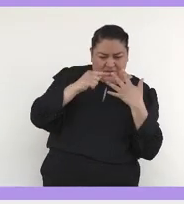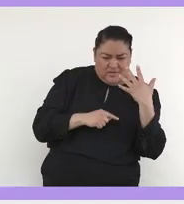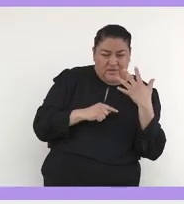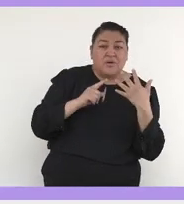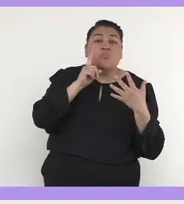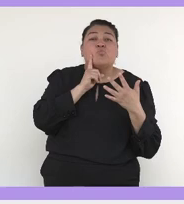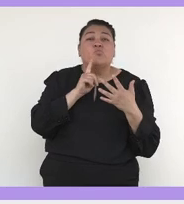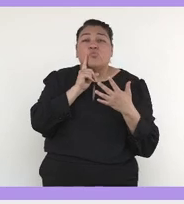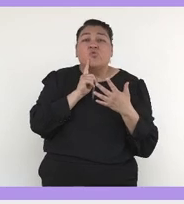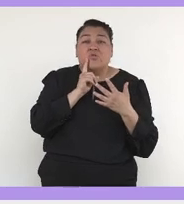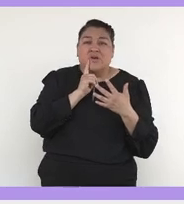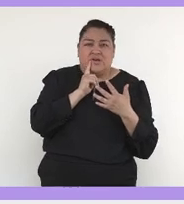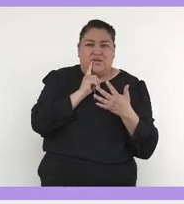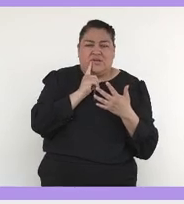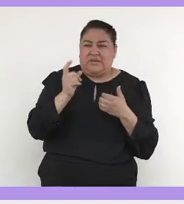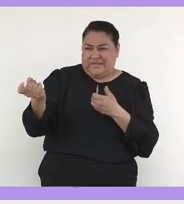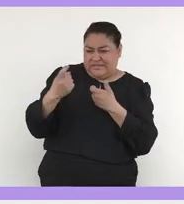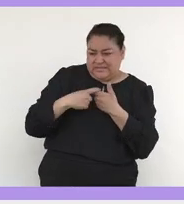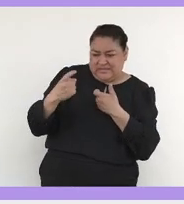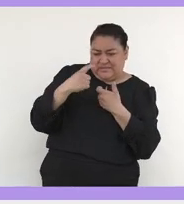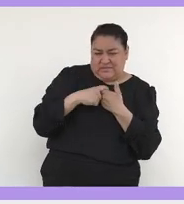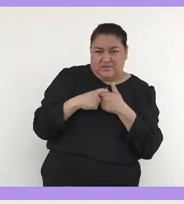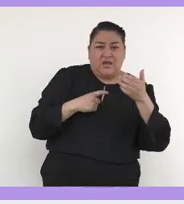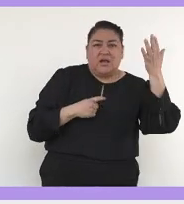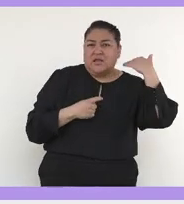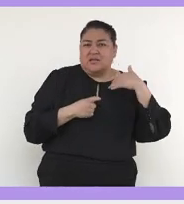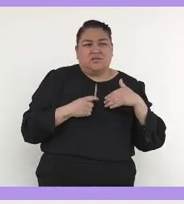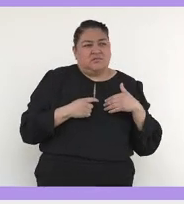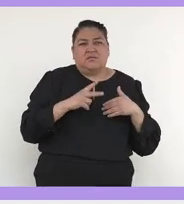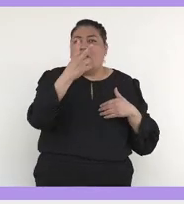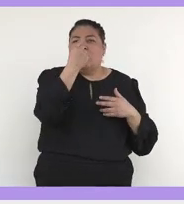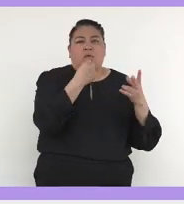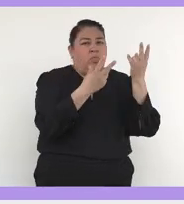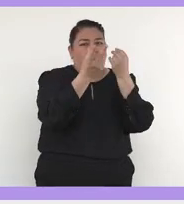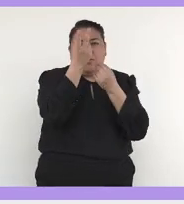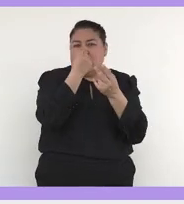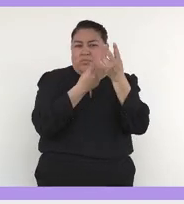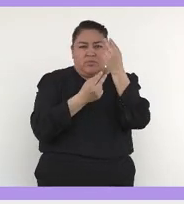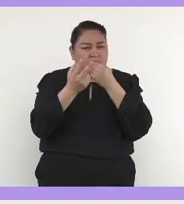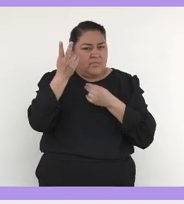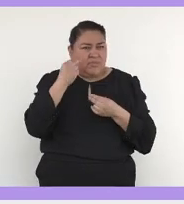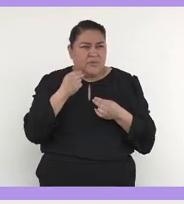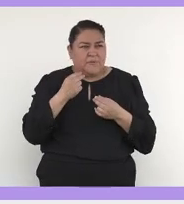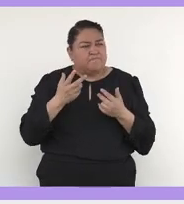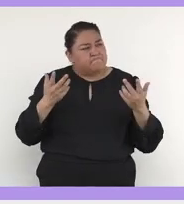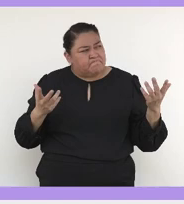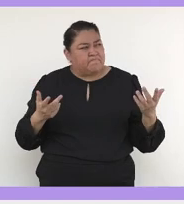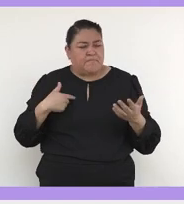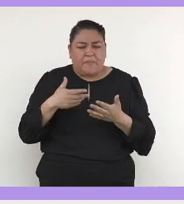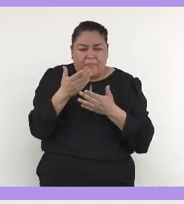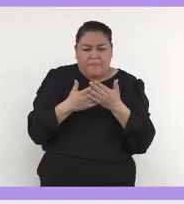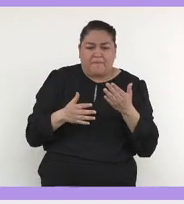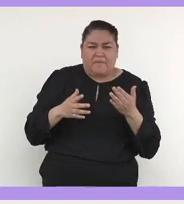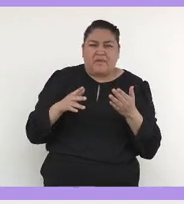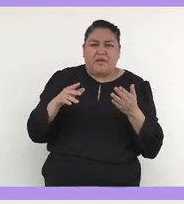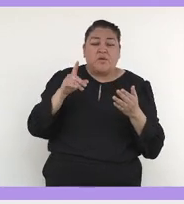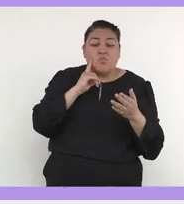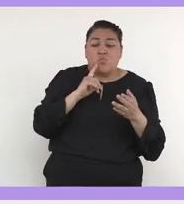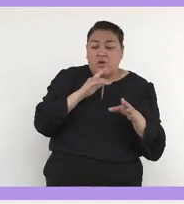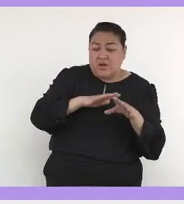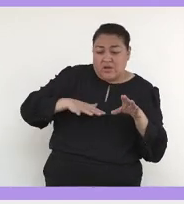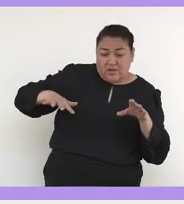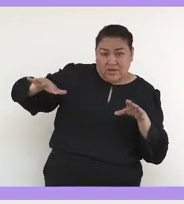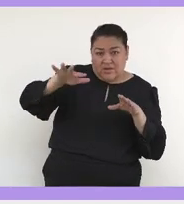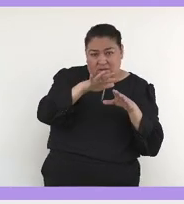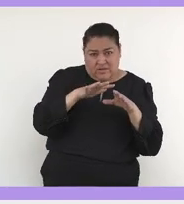de trabajo que a nosotras no se nos dan de forma tan fácil Por más que haya muchos movimientos el día de hoy somos el 15% de la industria